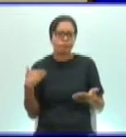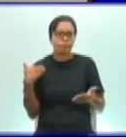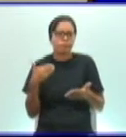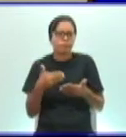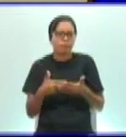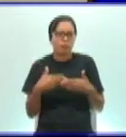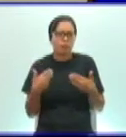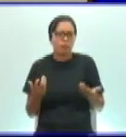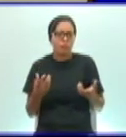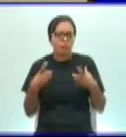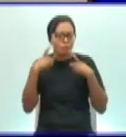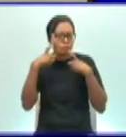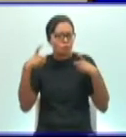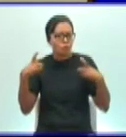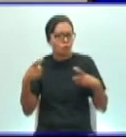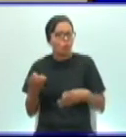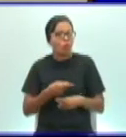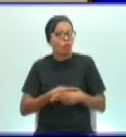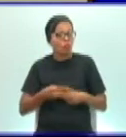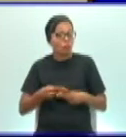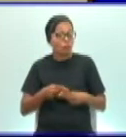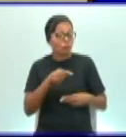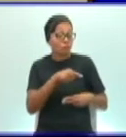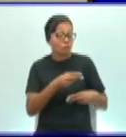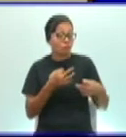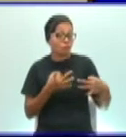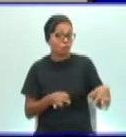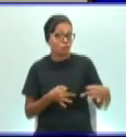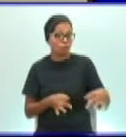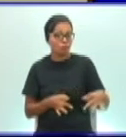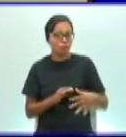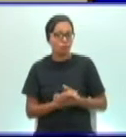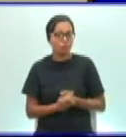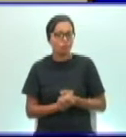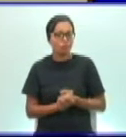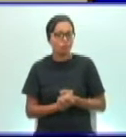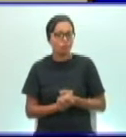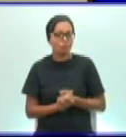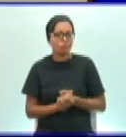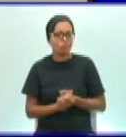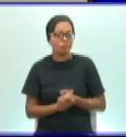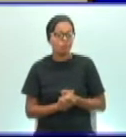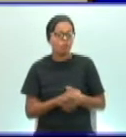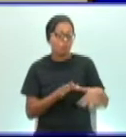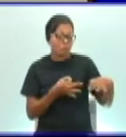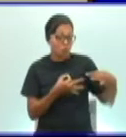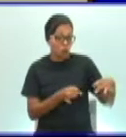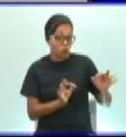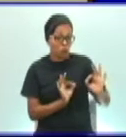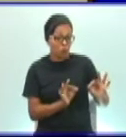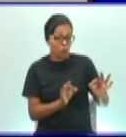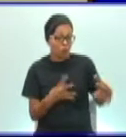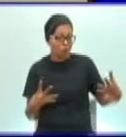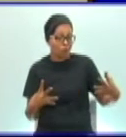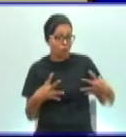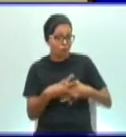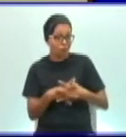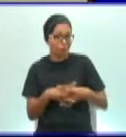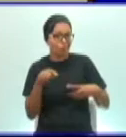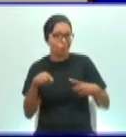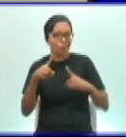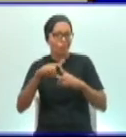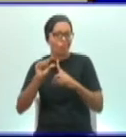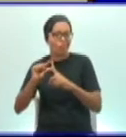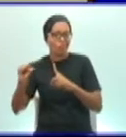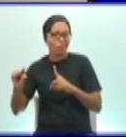la importancia histórica de ese documento y sobre todo relacionarlo con el tema que estamos dándole tratamiento.